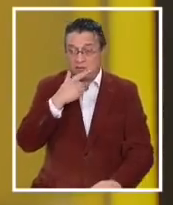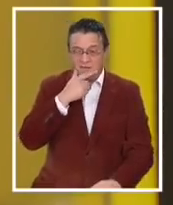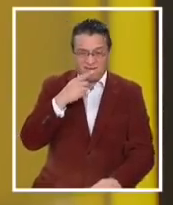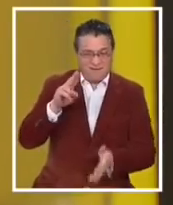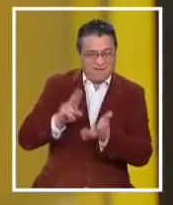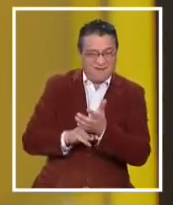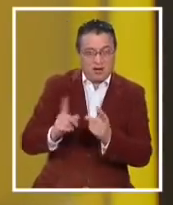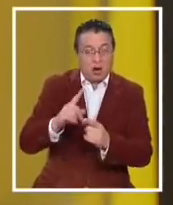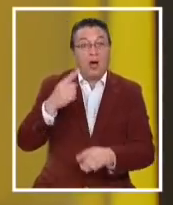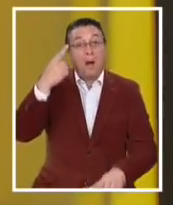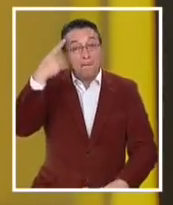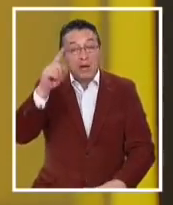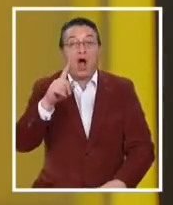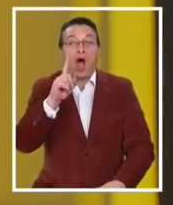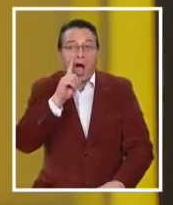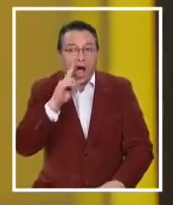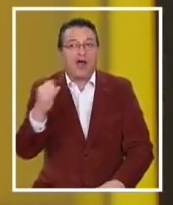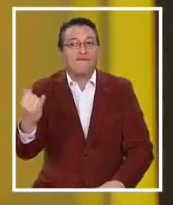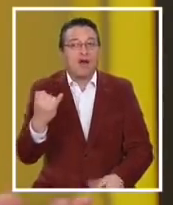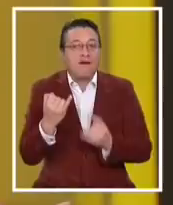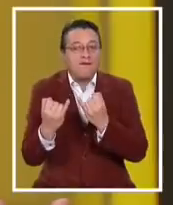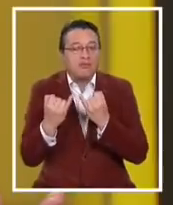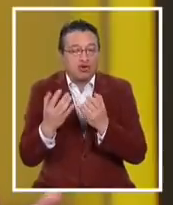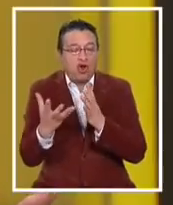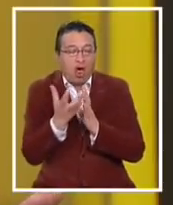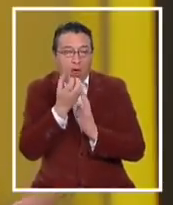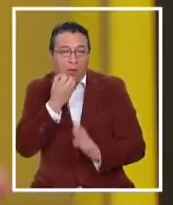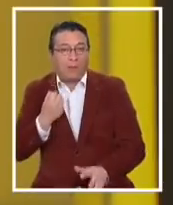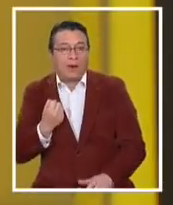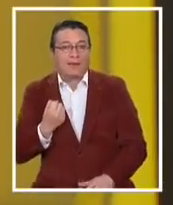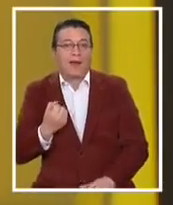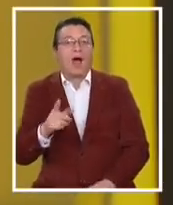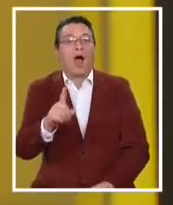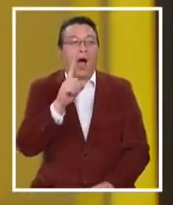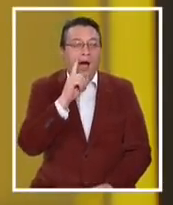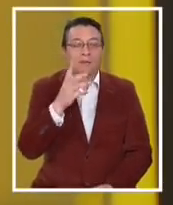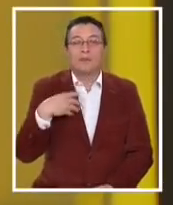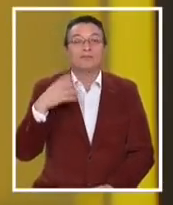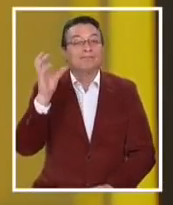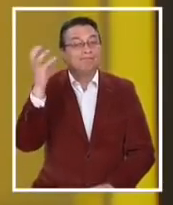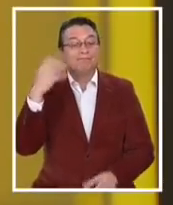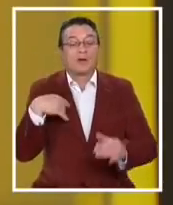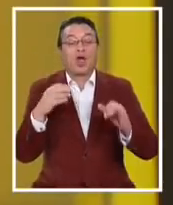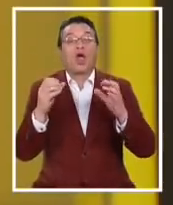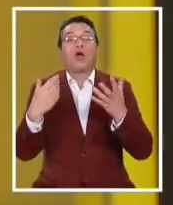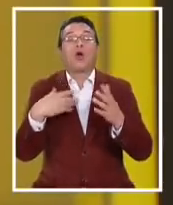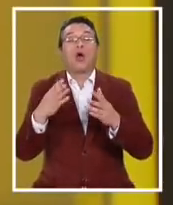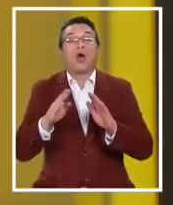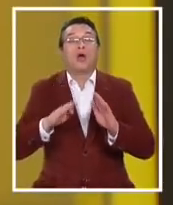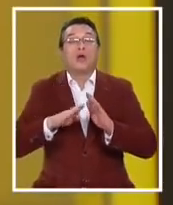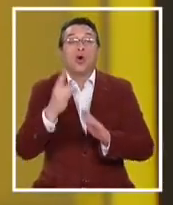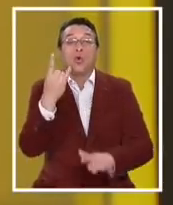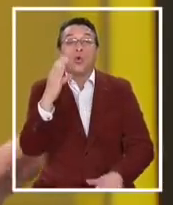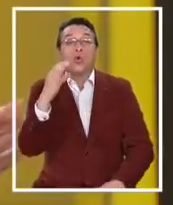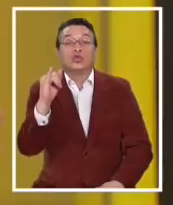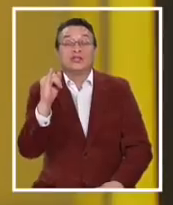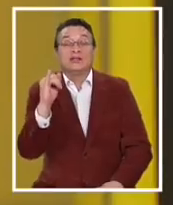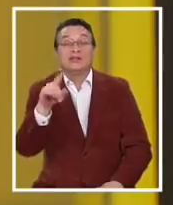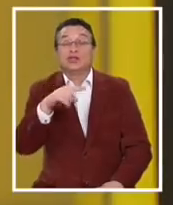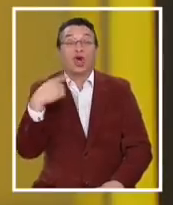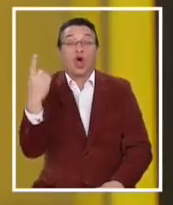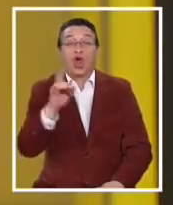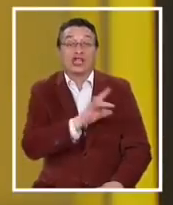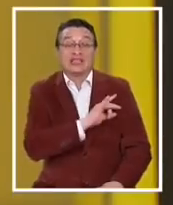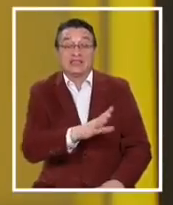reales, pero hay datos que se guardan. Y yo no sé, no es oficial. No sabemos el detalle de la ocupación de camas UCI en todas las UCI de